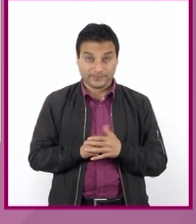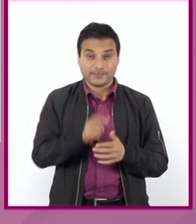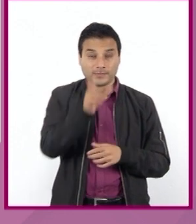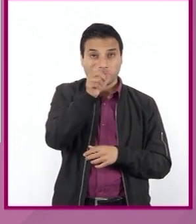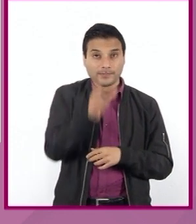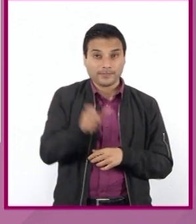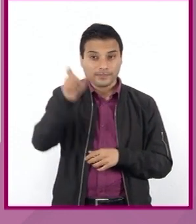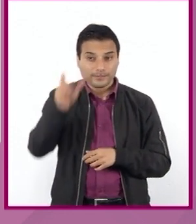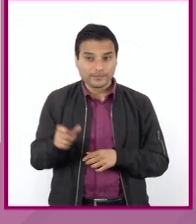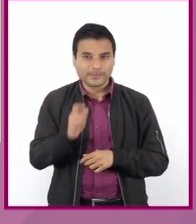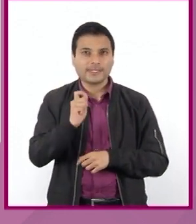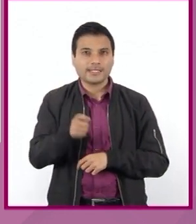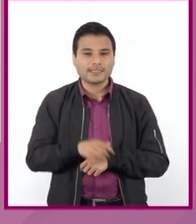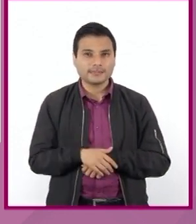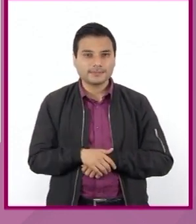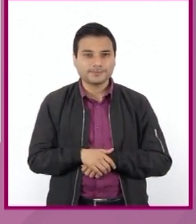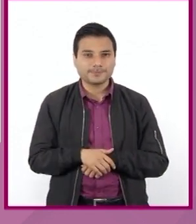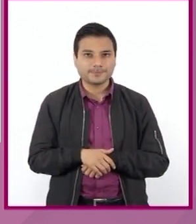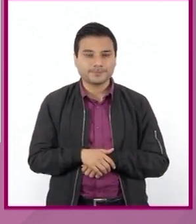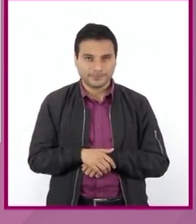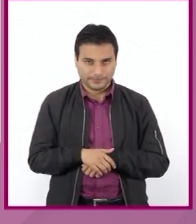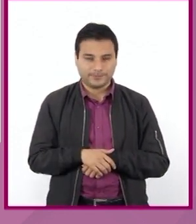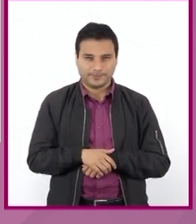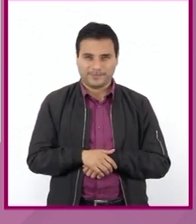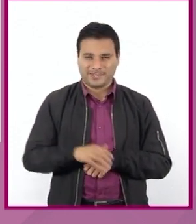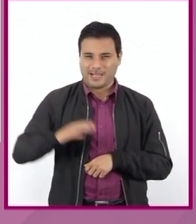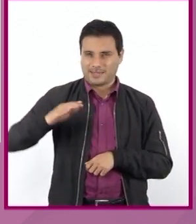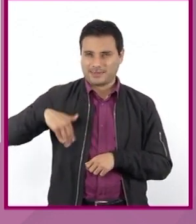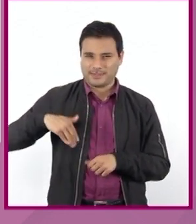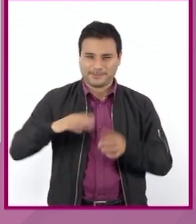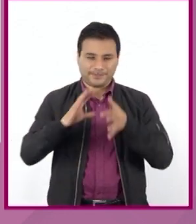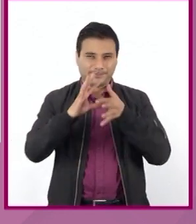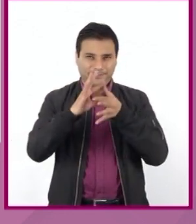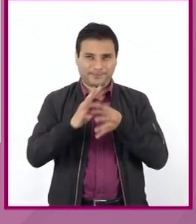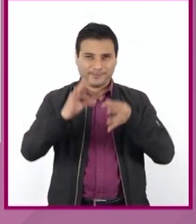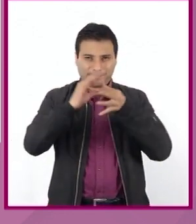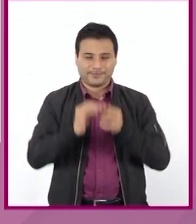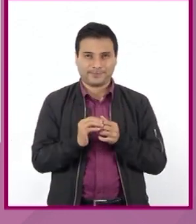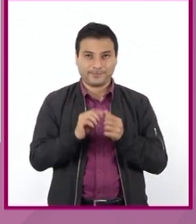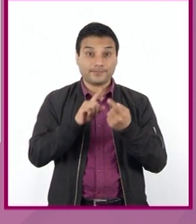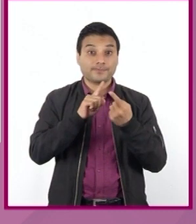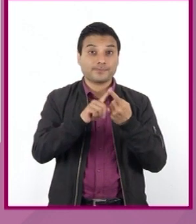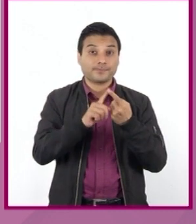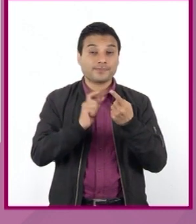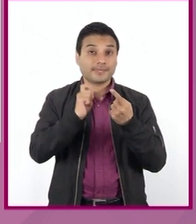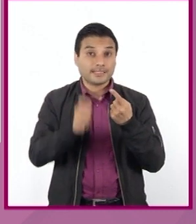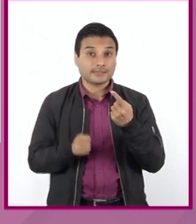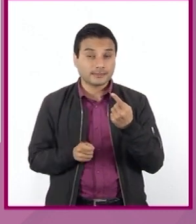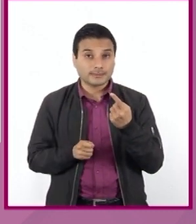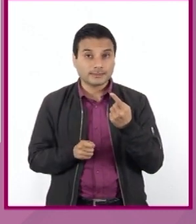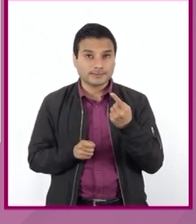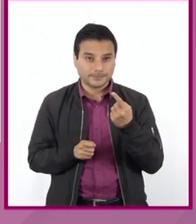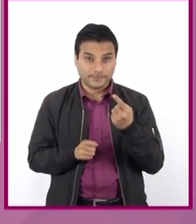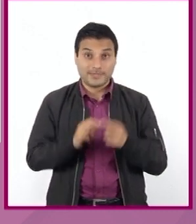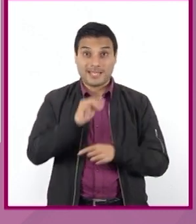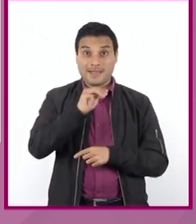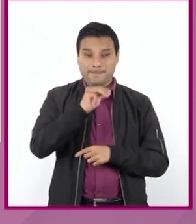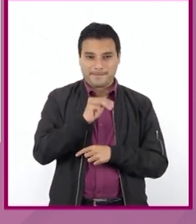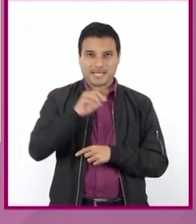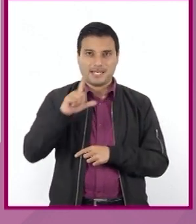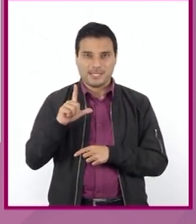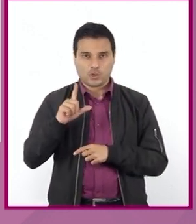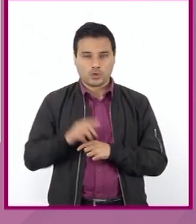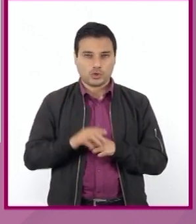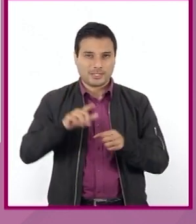las cantidades relacionadas a nuestra situación planteada. La primera cantidad corresponde a los mililitros